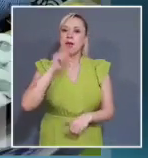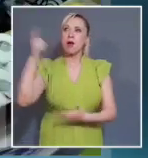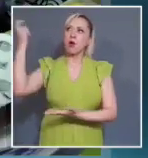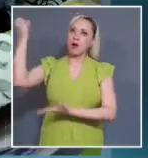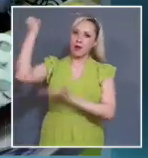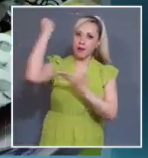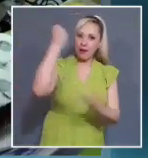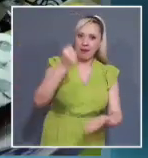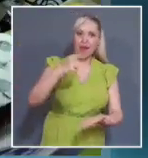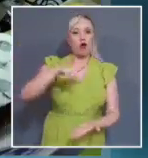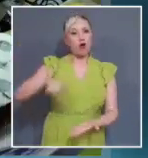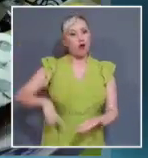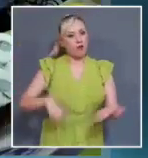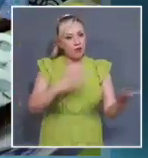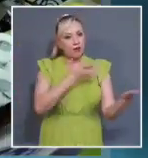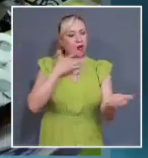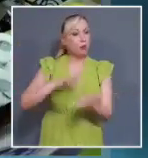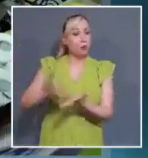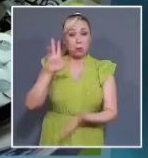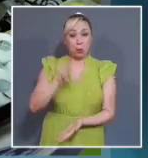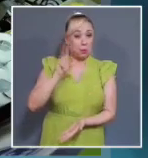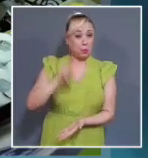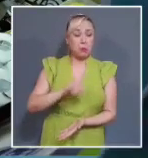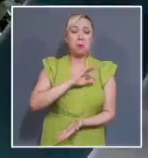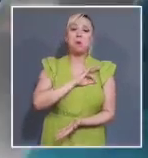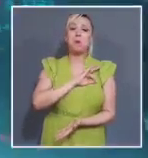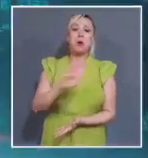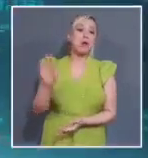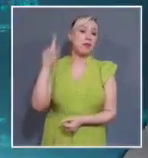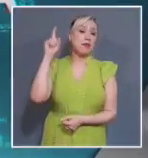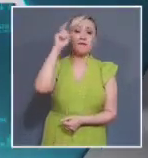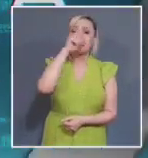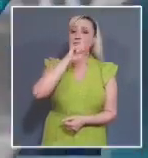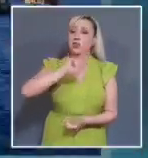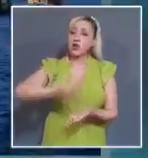gobierno, podría retrasarse la recuperación de la economía.